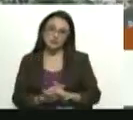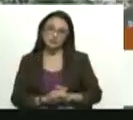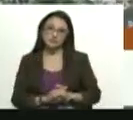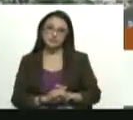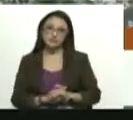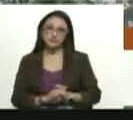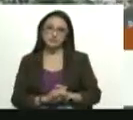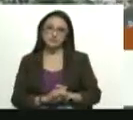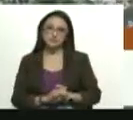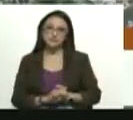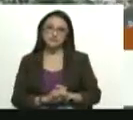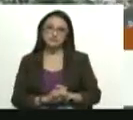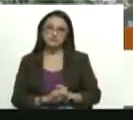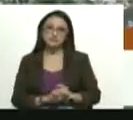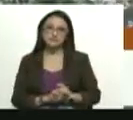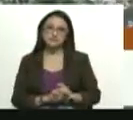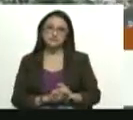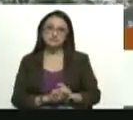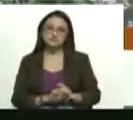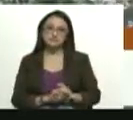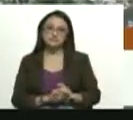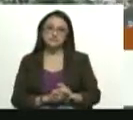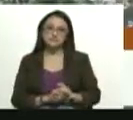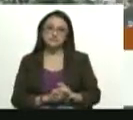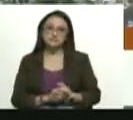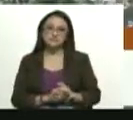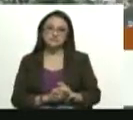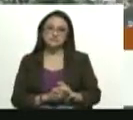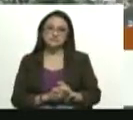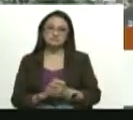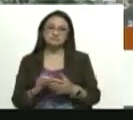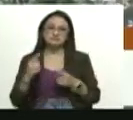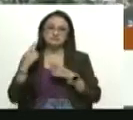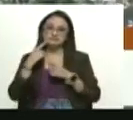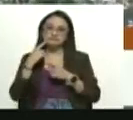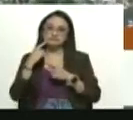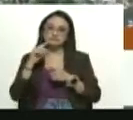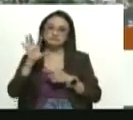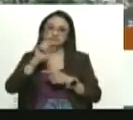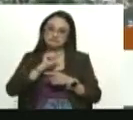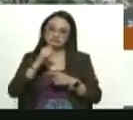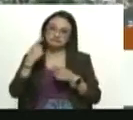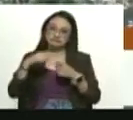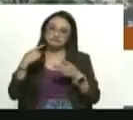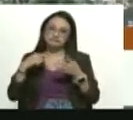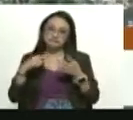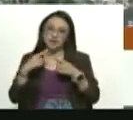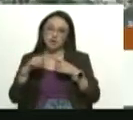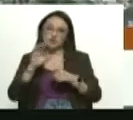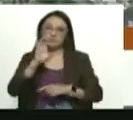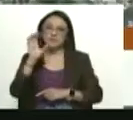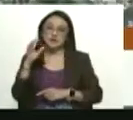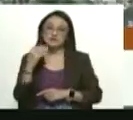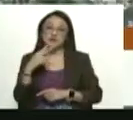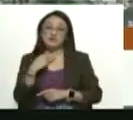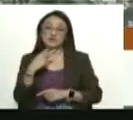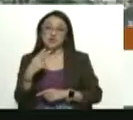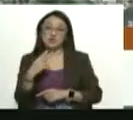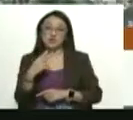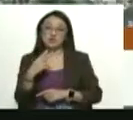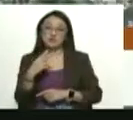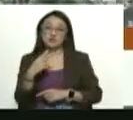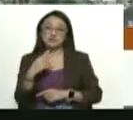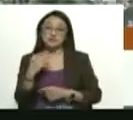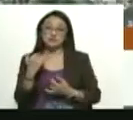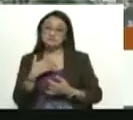Hemos identificado enormes convergencias con otros países en desarrollo que tienen bosques tropicales y